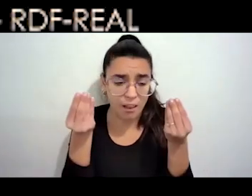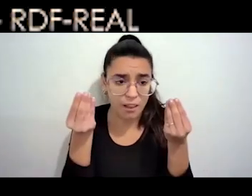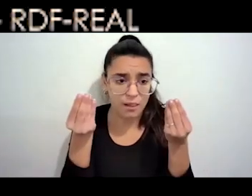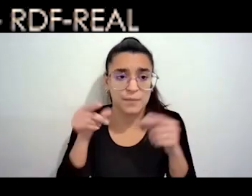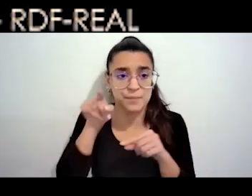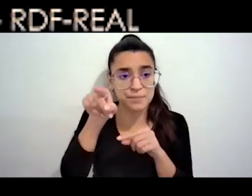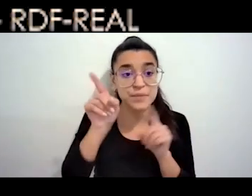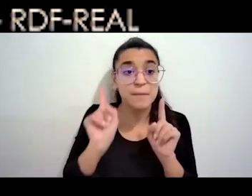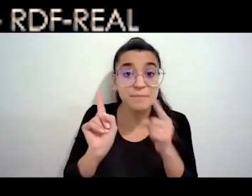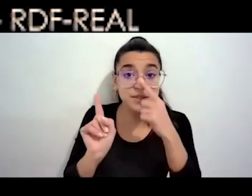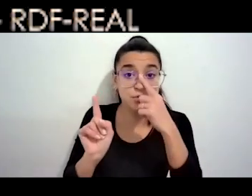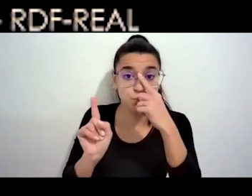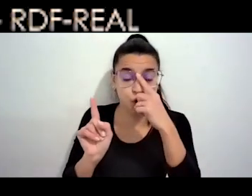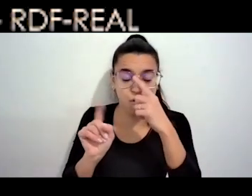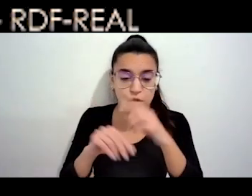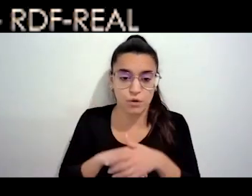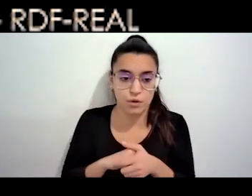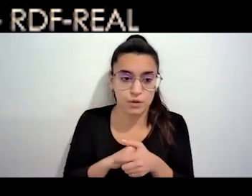este